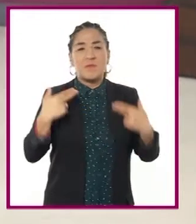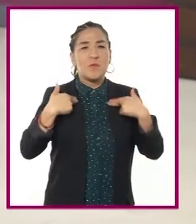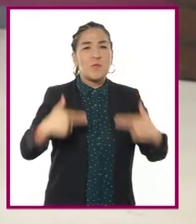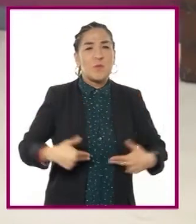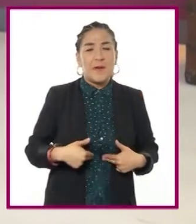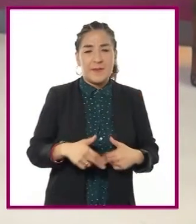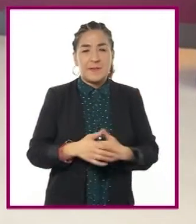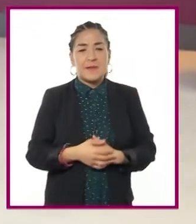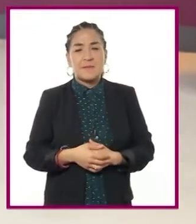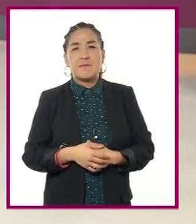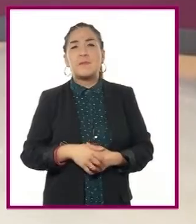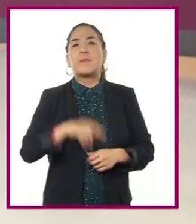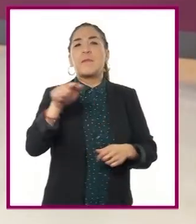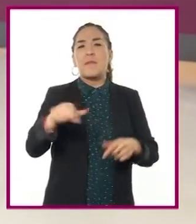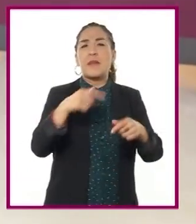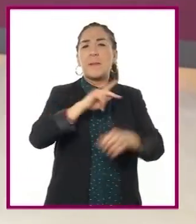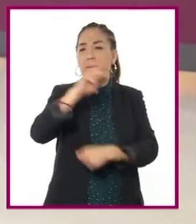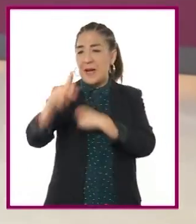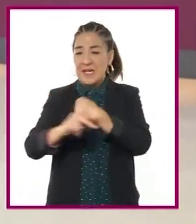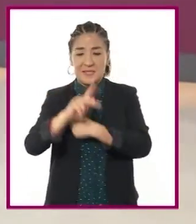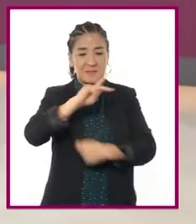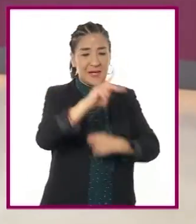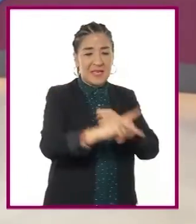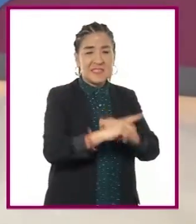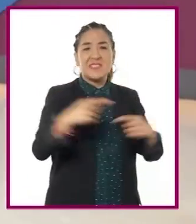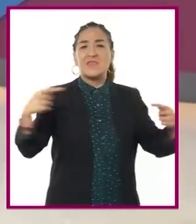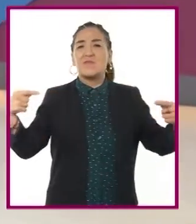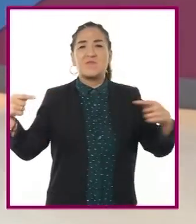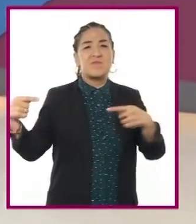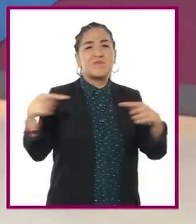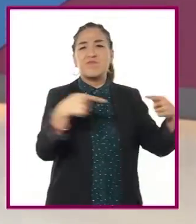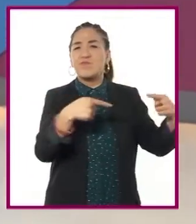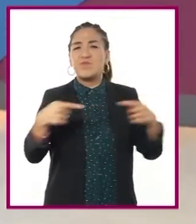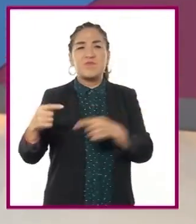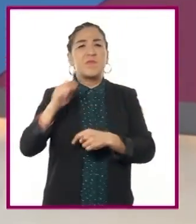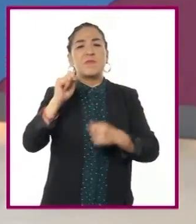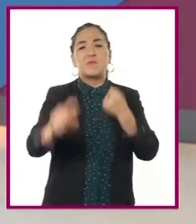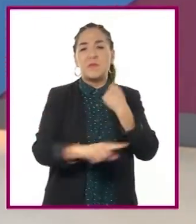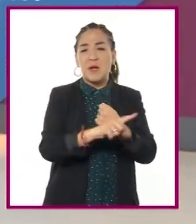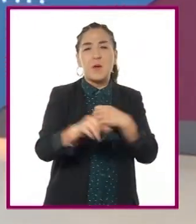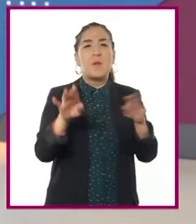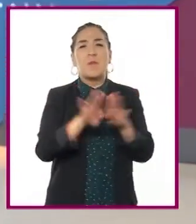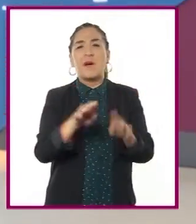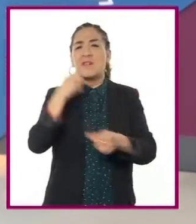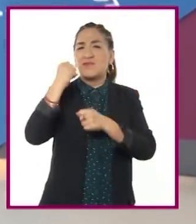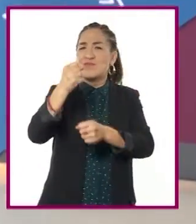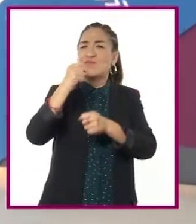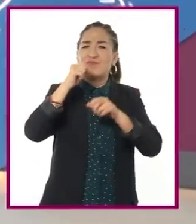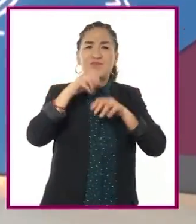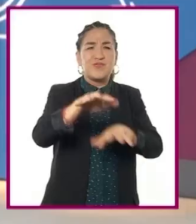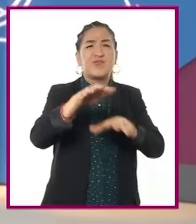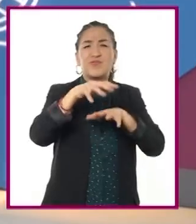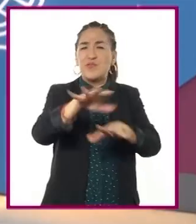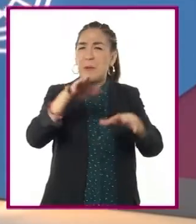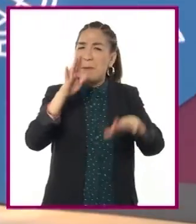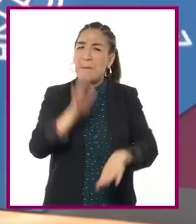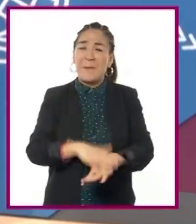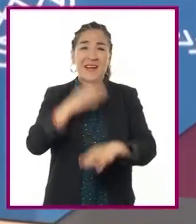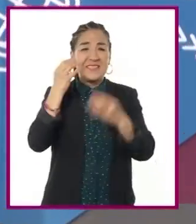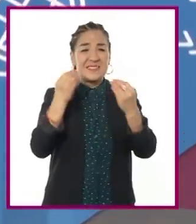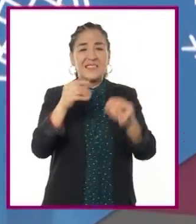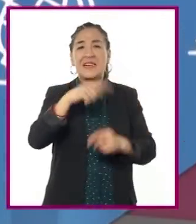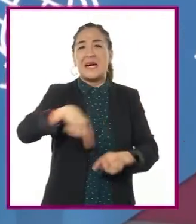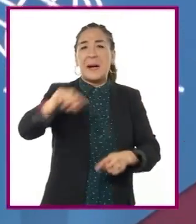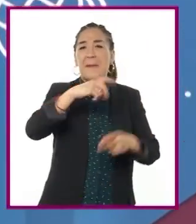Los países de ambos bloques se enfrentaron también al descontento y las protestas masivas de sus poblaciones,